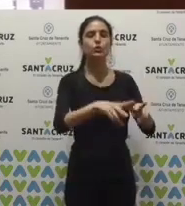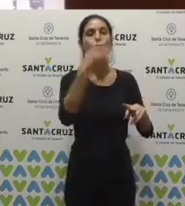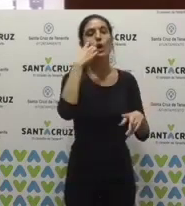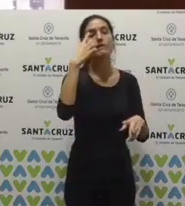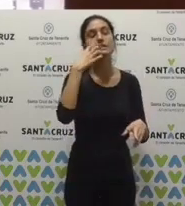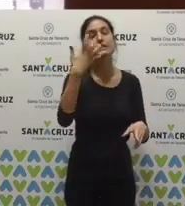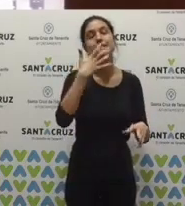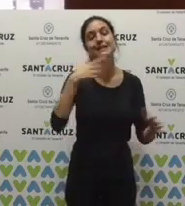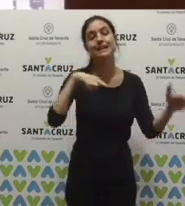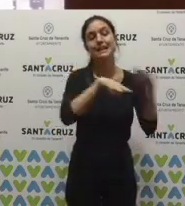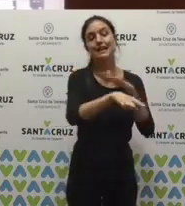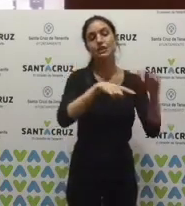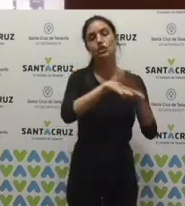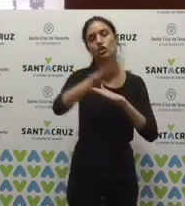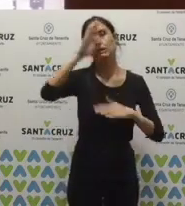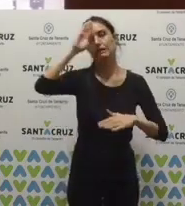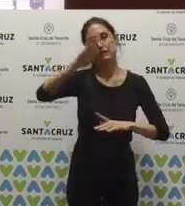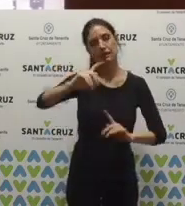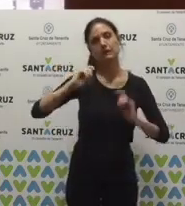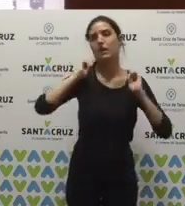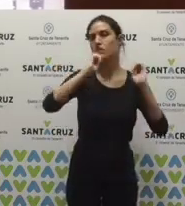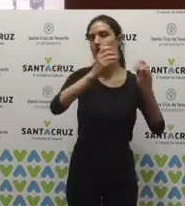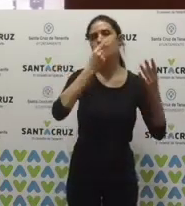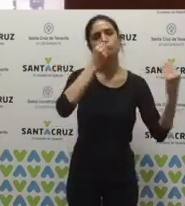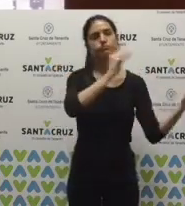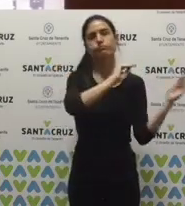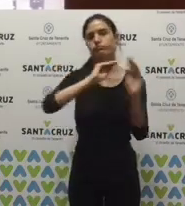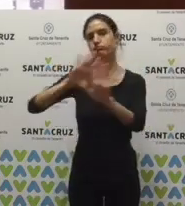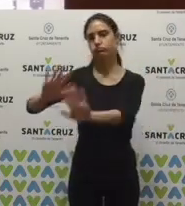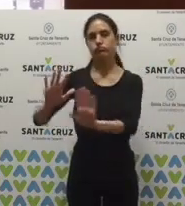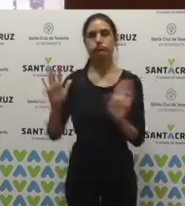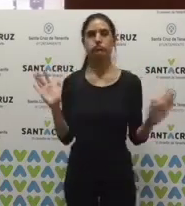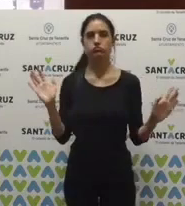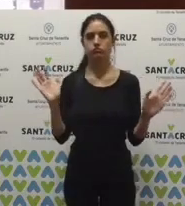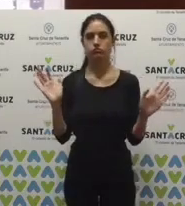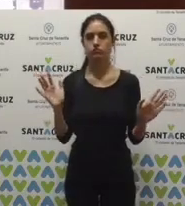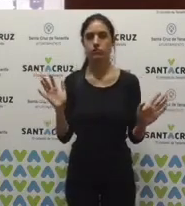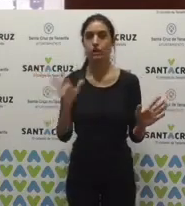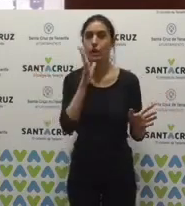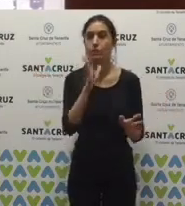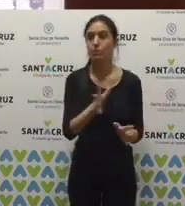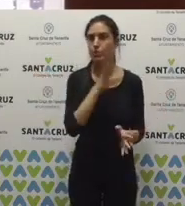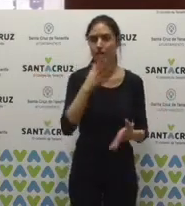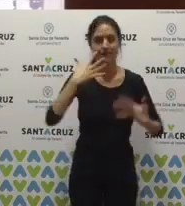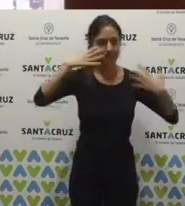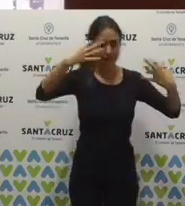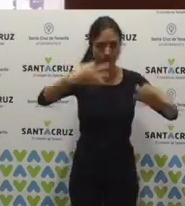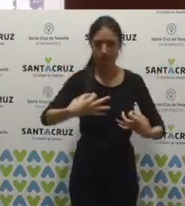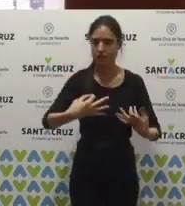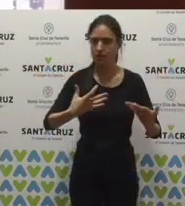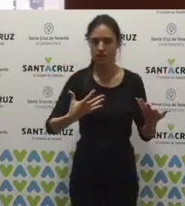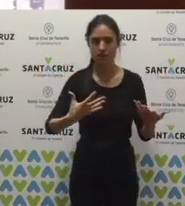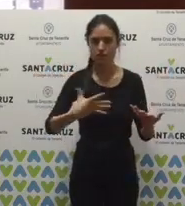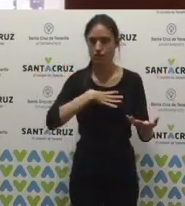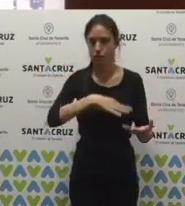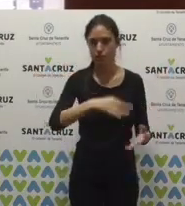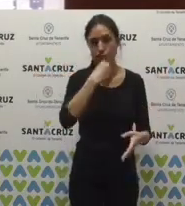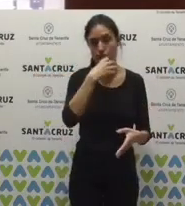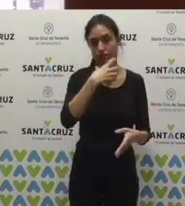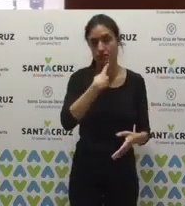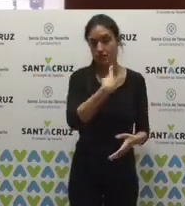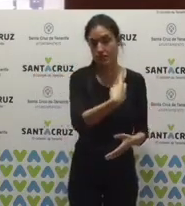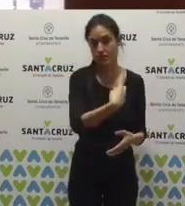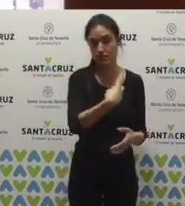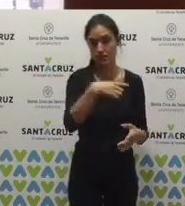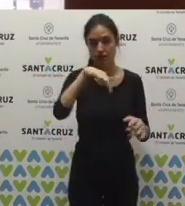a la gestión directa el mantenimiento de la piscina municipal acidalio lorenzo porque lo que realmente se puede decidir en esta etapa o